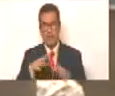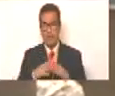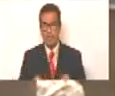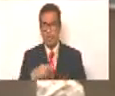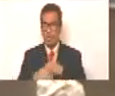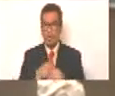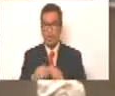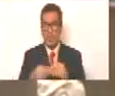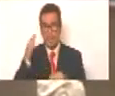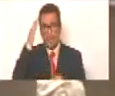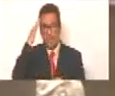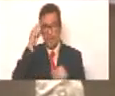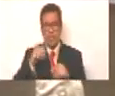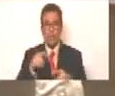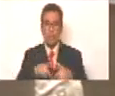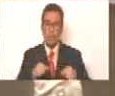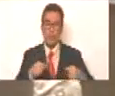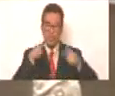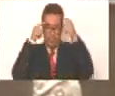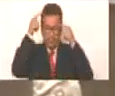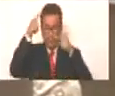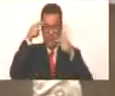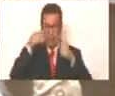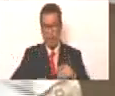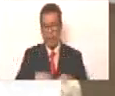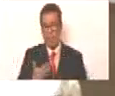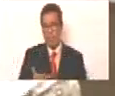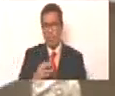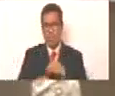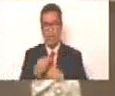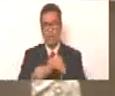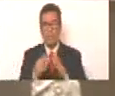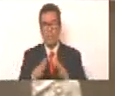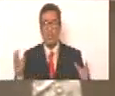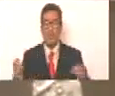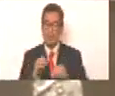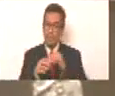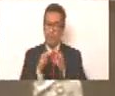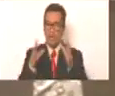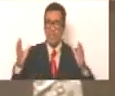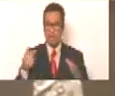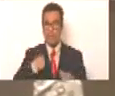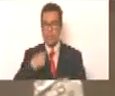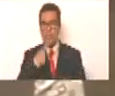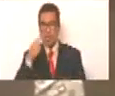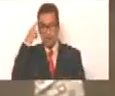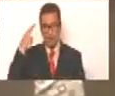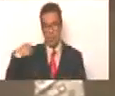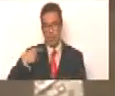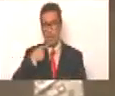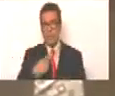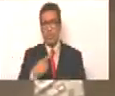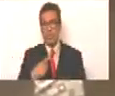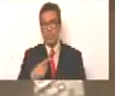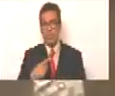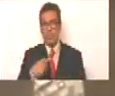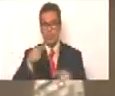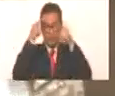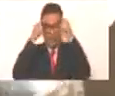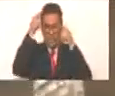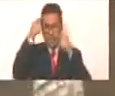somos Chávez, porque Chávez fue capaz de hacer ese gran milagro. Por eso yo hoy con orgullo digo, yo soy Chávez, no te